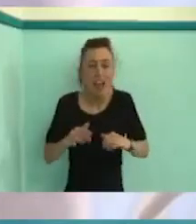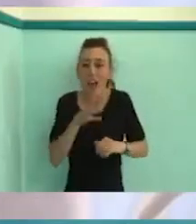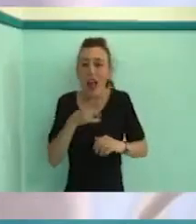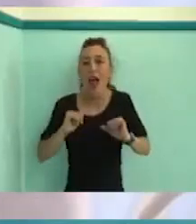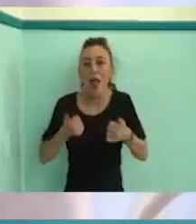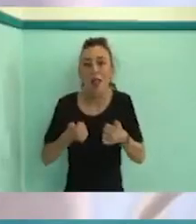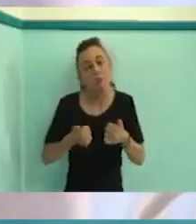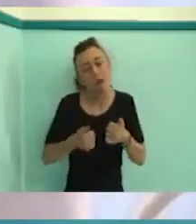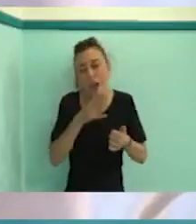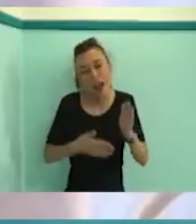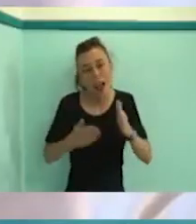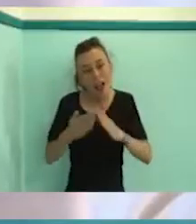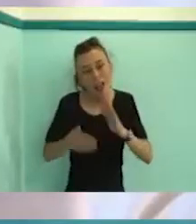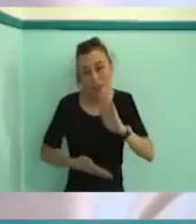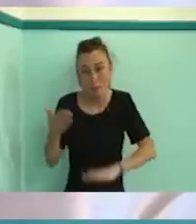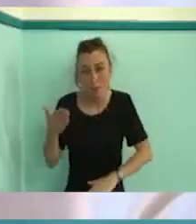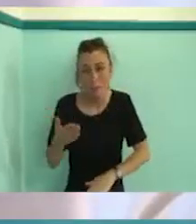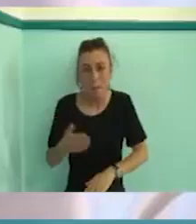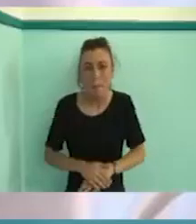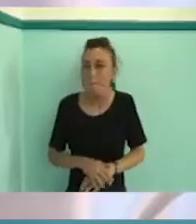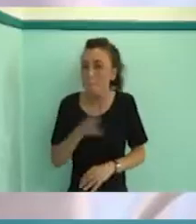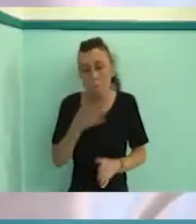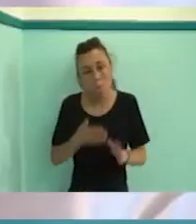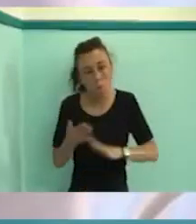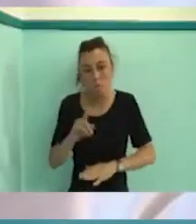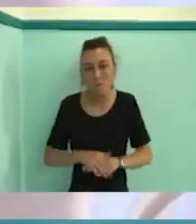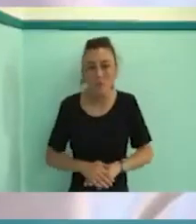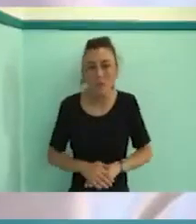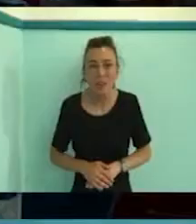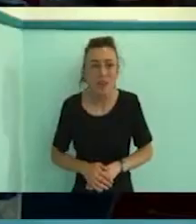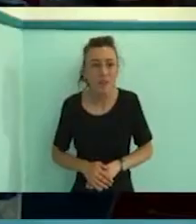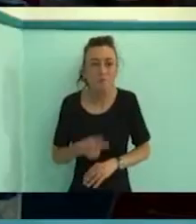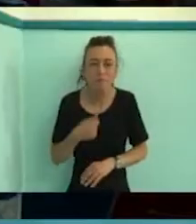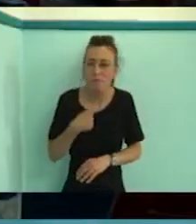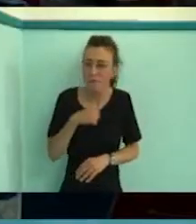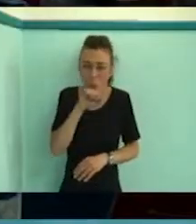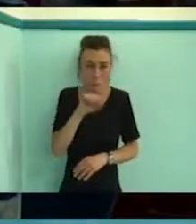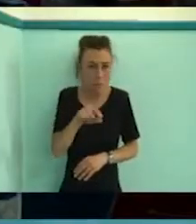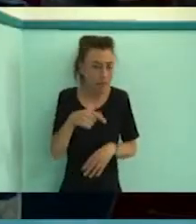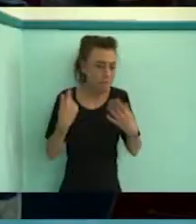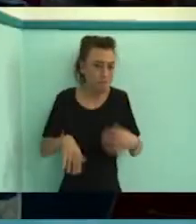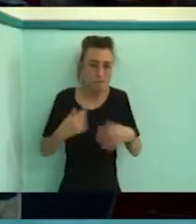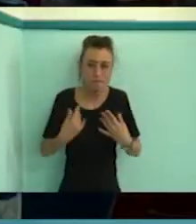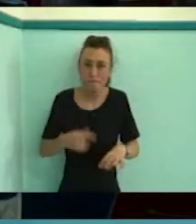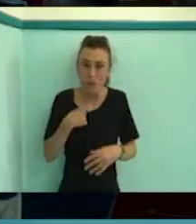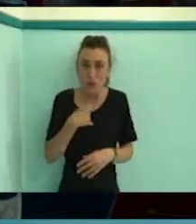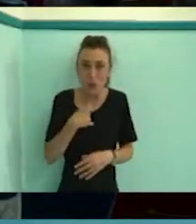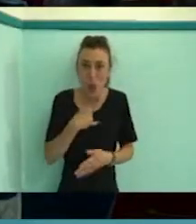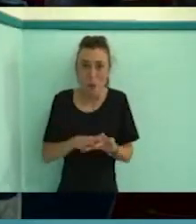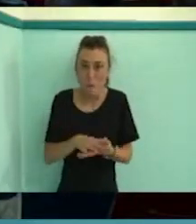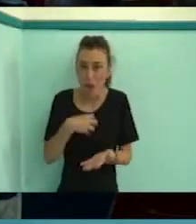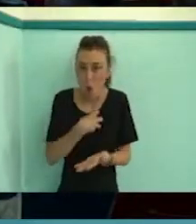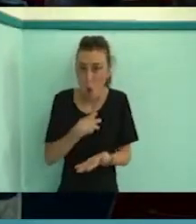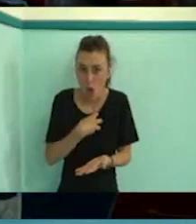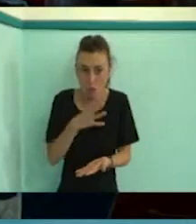8 acuérdate lo que te digo y no nos vamos bueno soy super fan tuya la verdad es que me cuesta hablar porque no sé si voy a